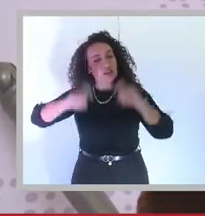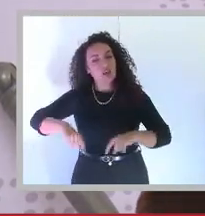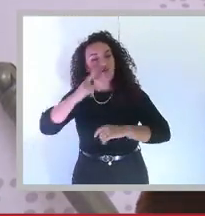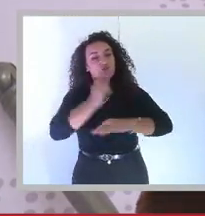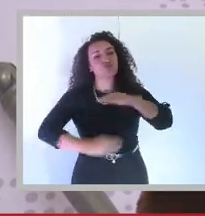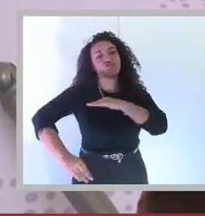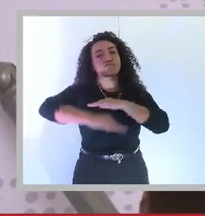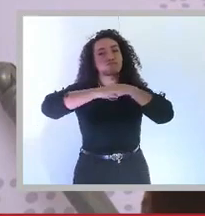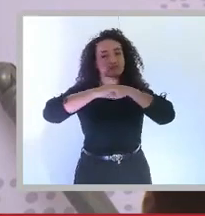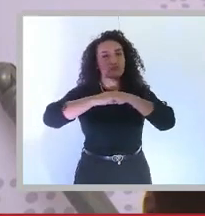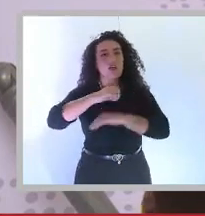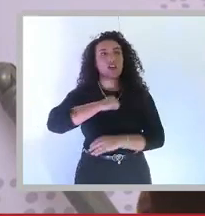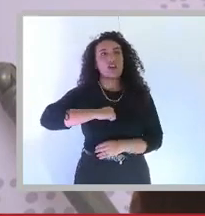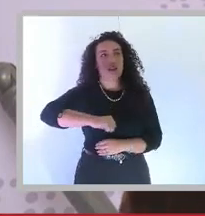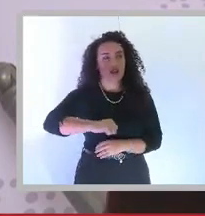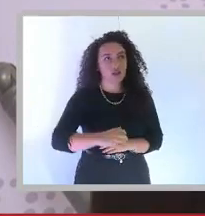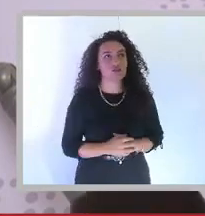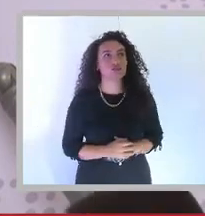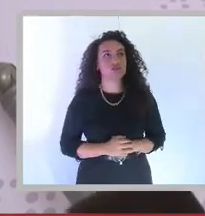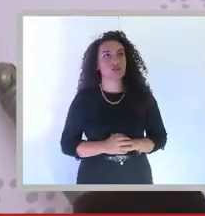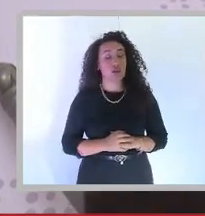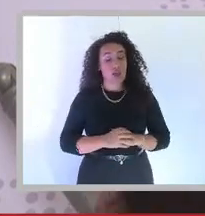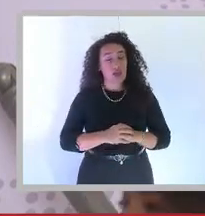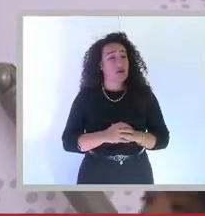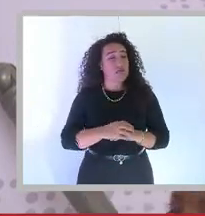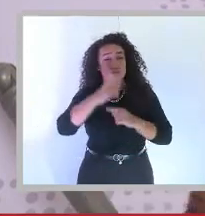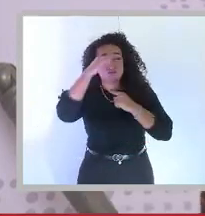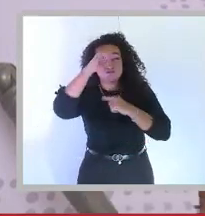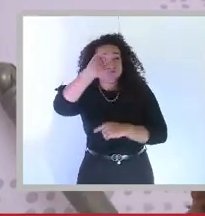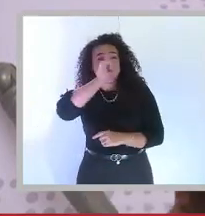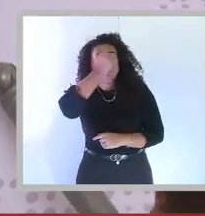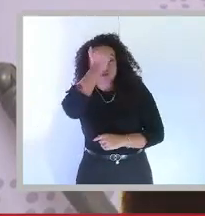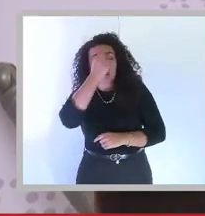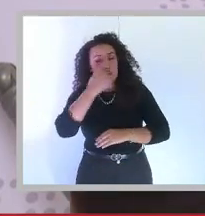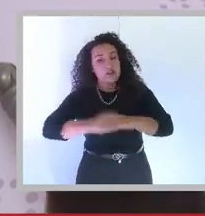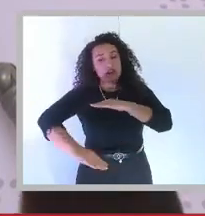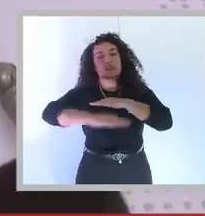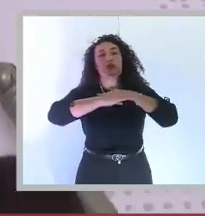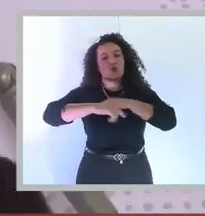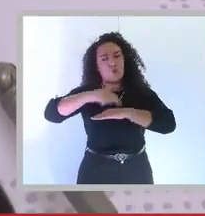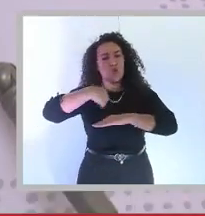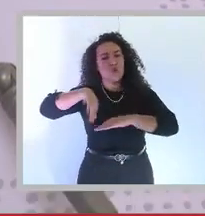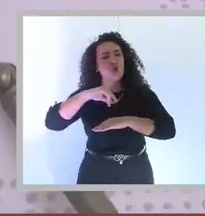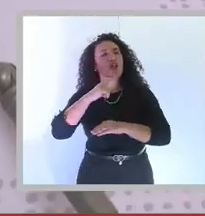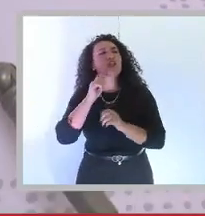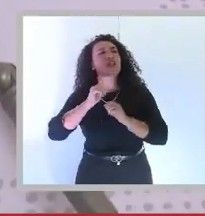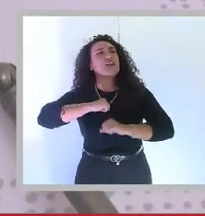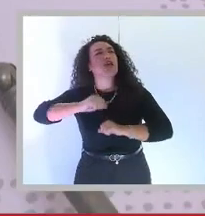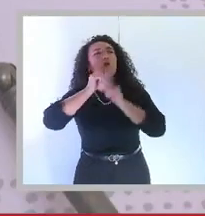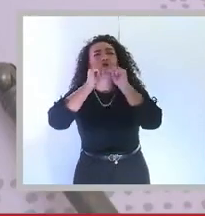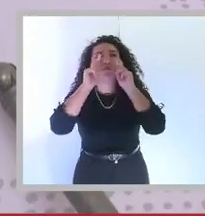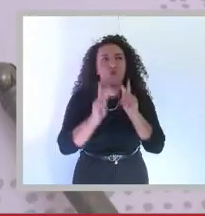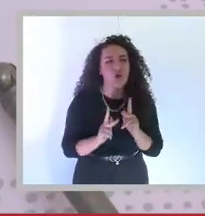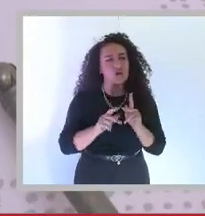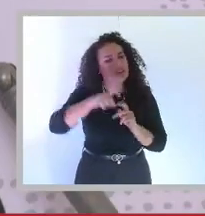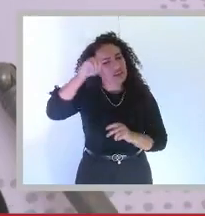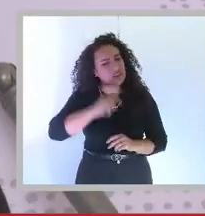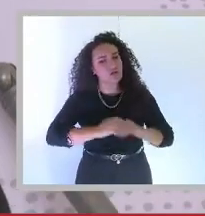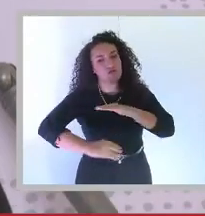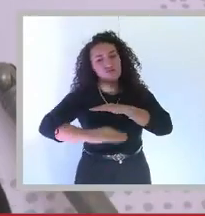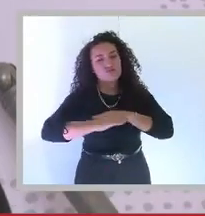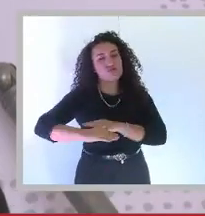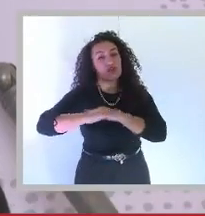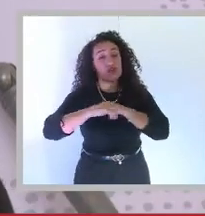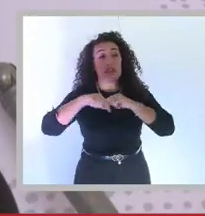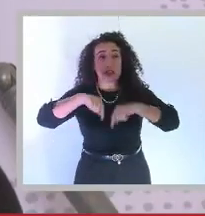derechos. Colocar la igualdad en el centro, colocar la defensa de todos los derechos humanos en el centro en un